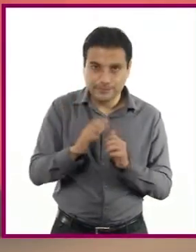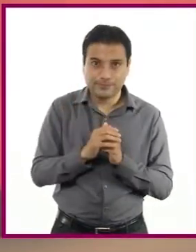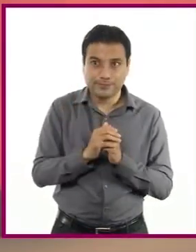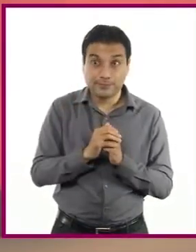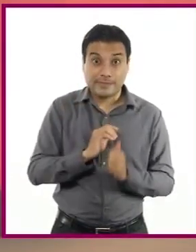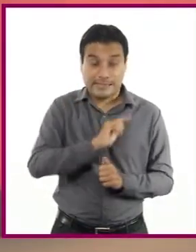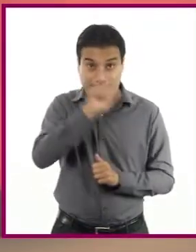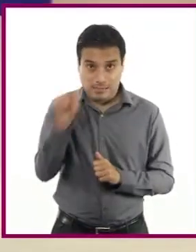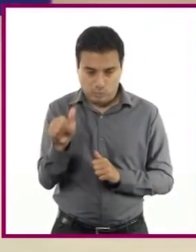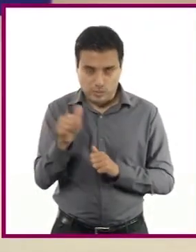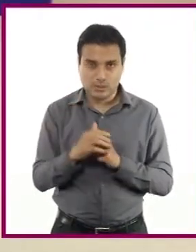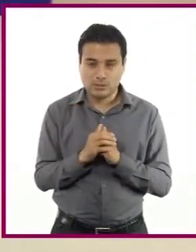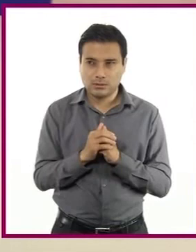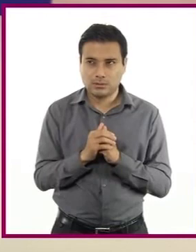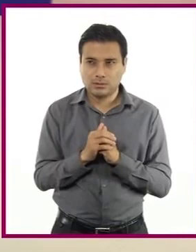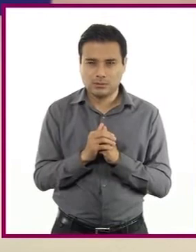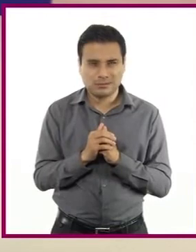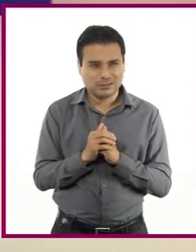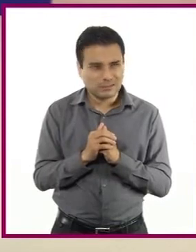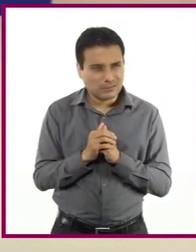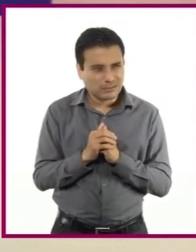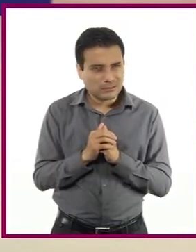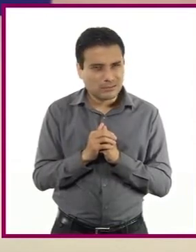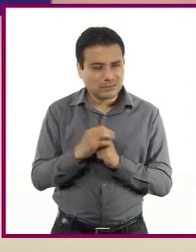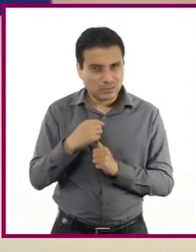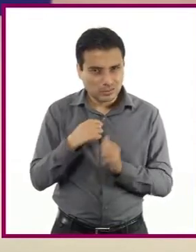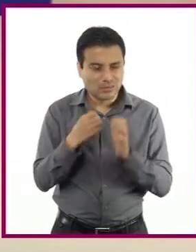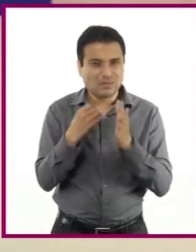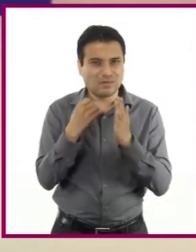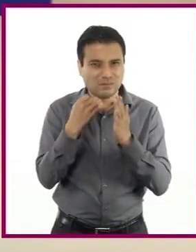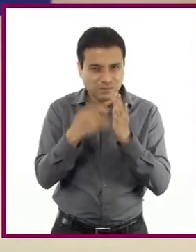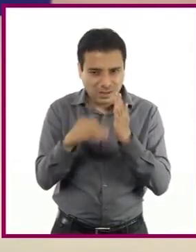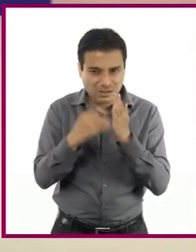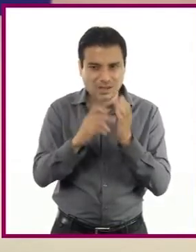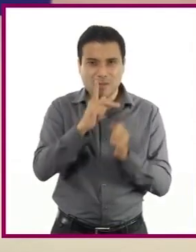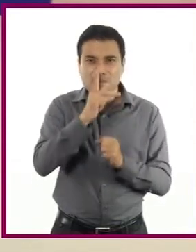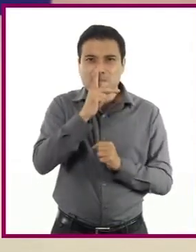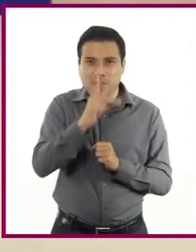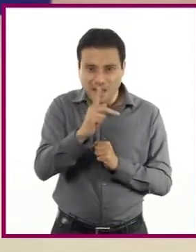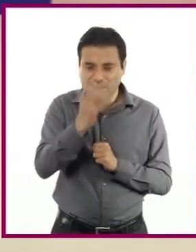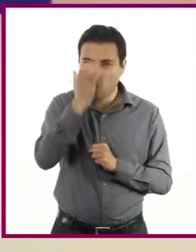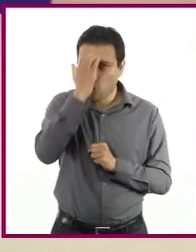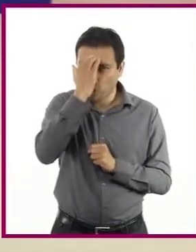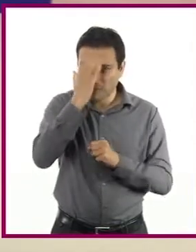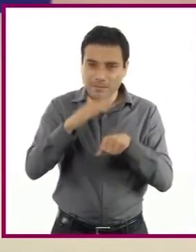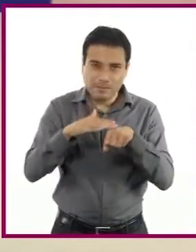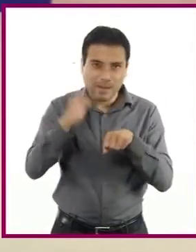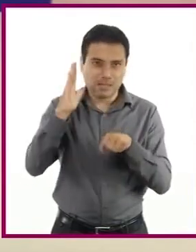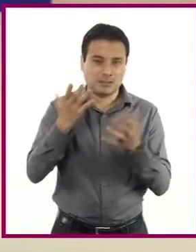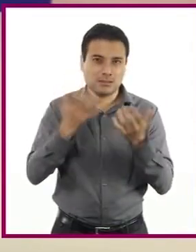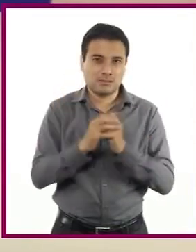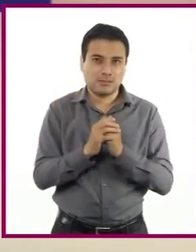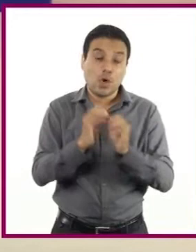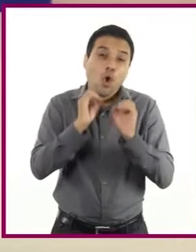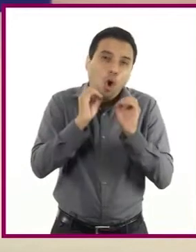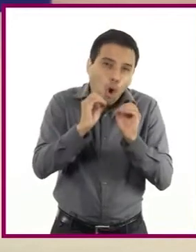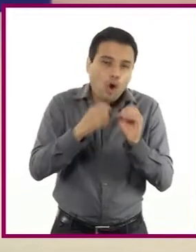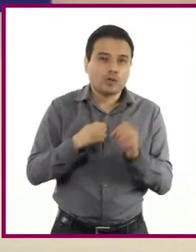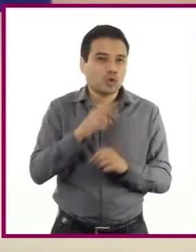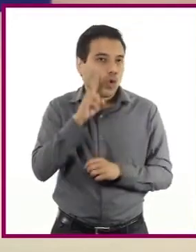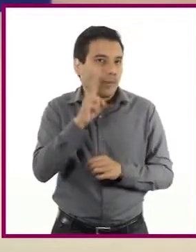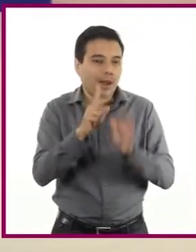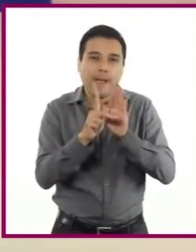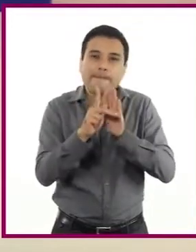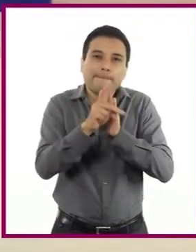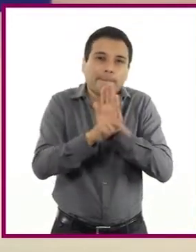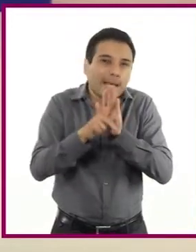vez piensen, necesito incrementar mi vocabulario. En otras ocasiones vemos una película o nuestro